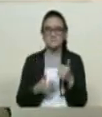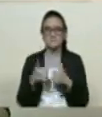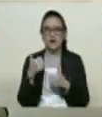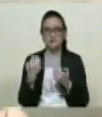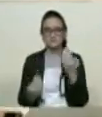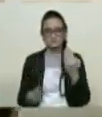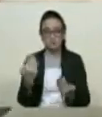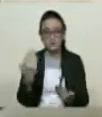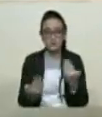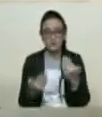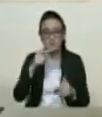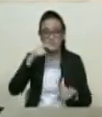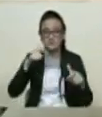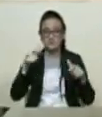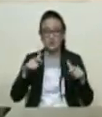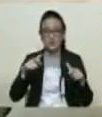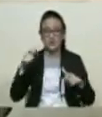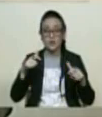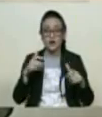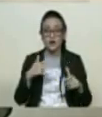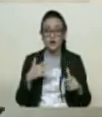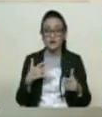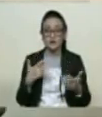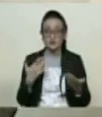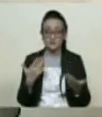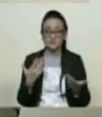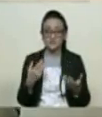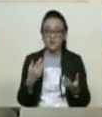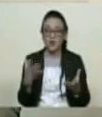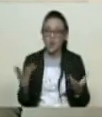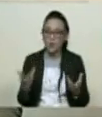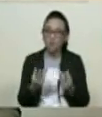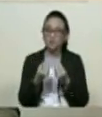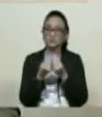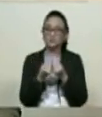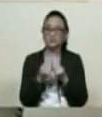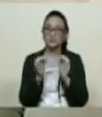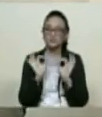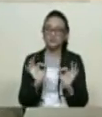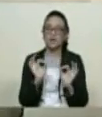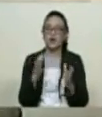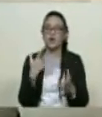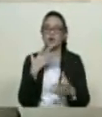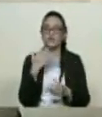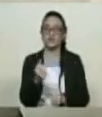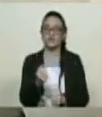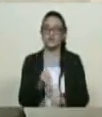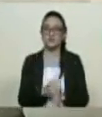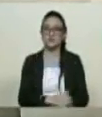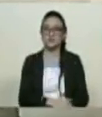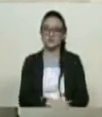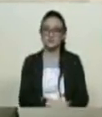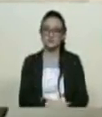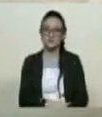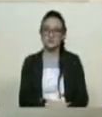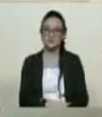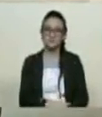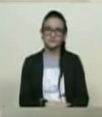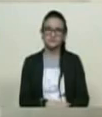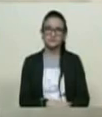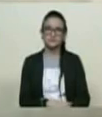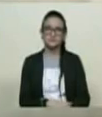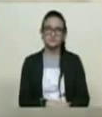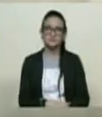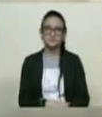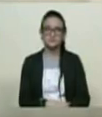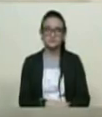organizaciones postulantes construyen con el poder electoral esa misma cadena de confianza. Aquí hay una actividad